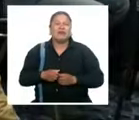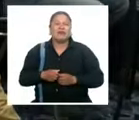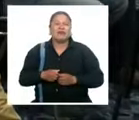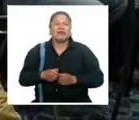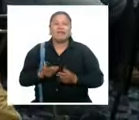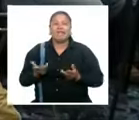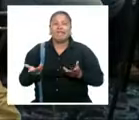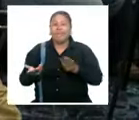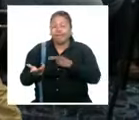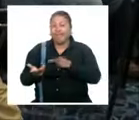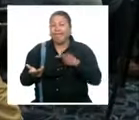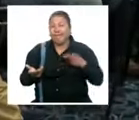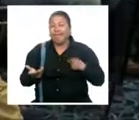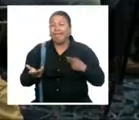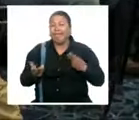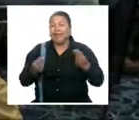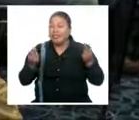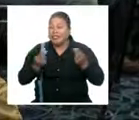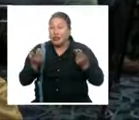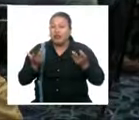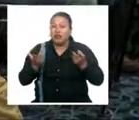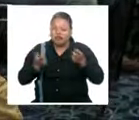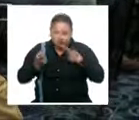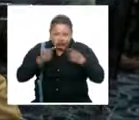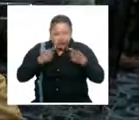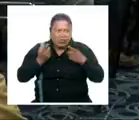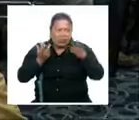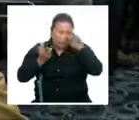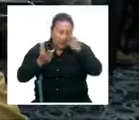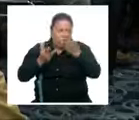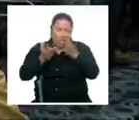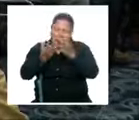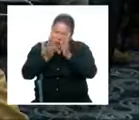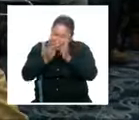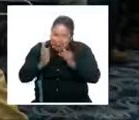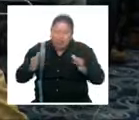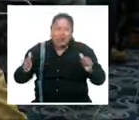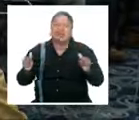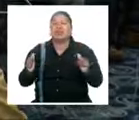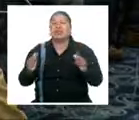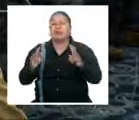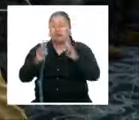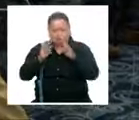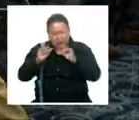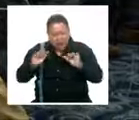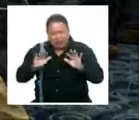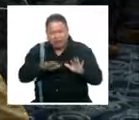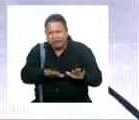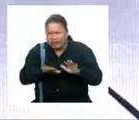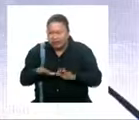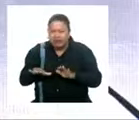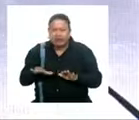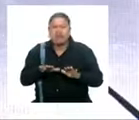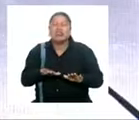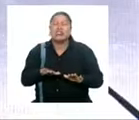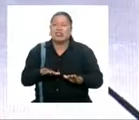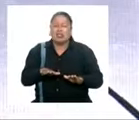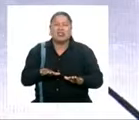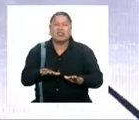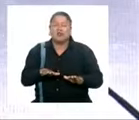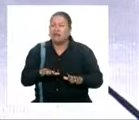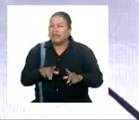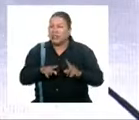nosotros tenemos que buscar la paz, buscar que las cosas se pacifiquen en todas